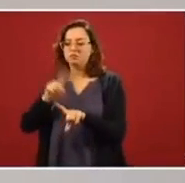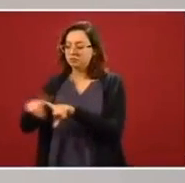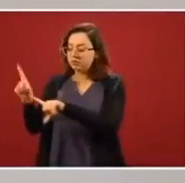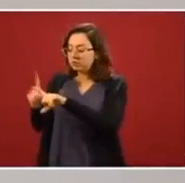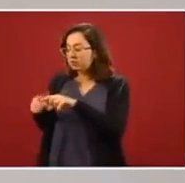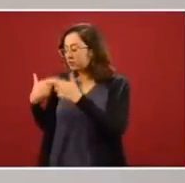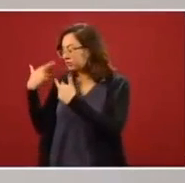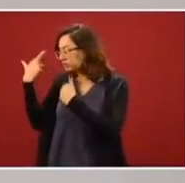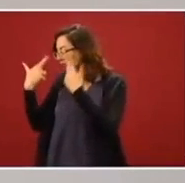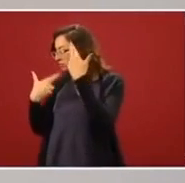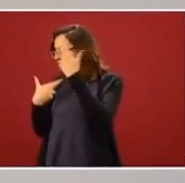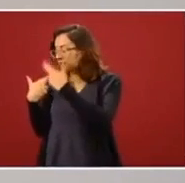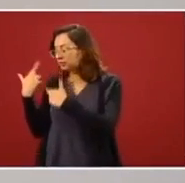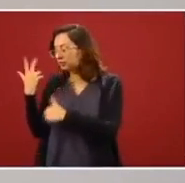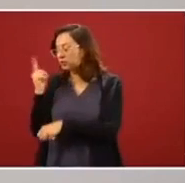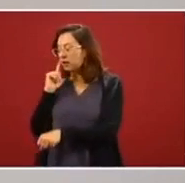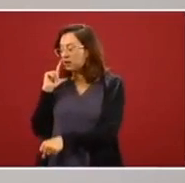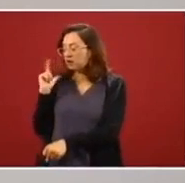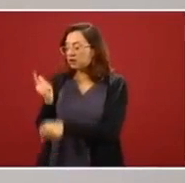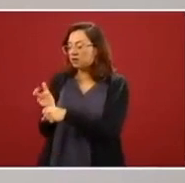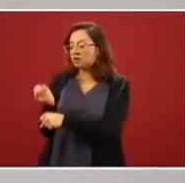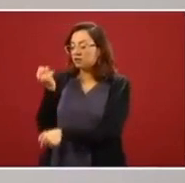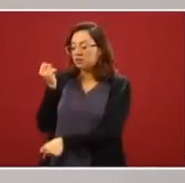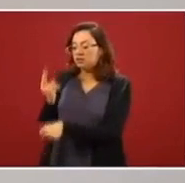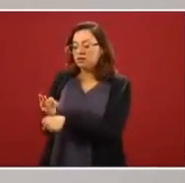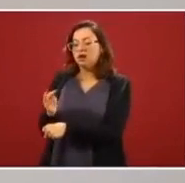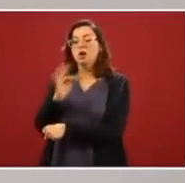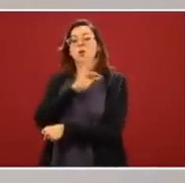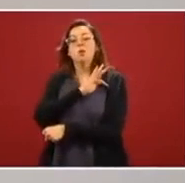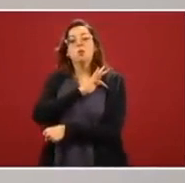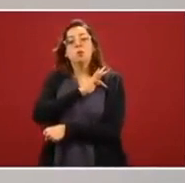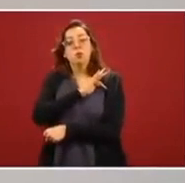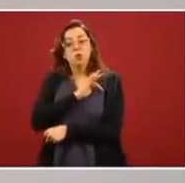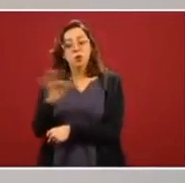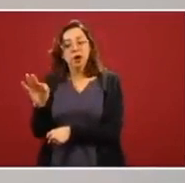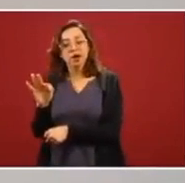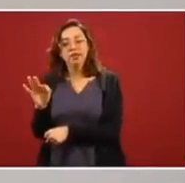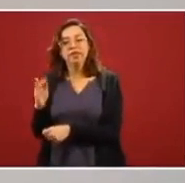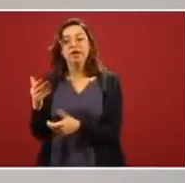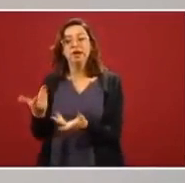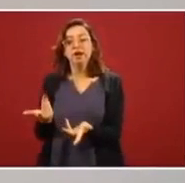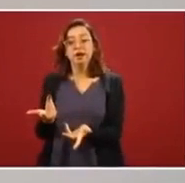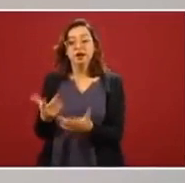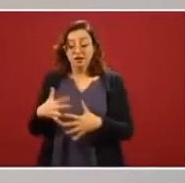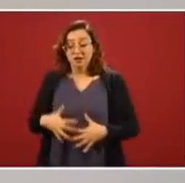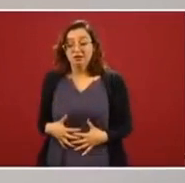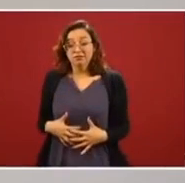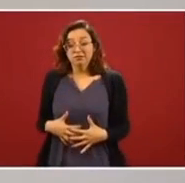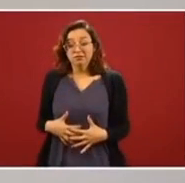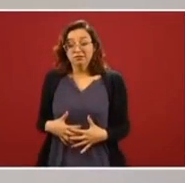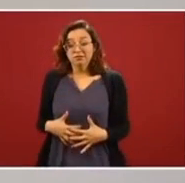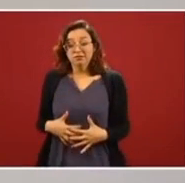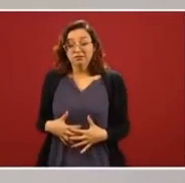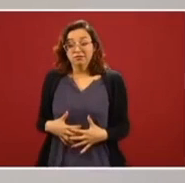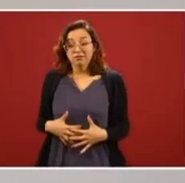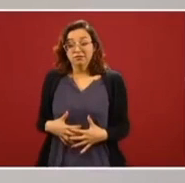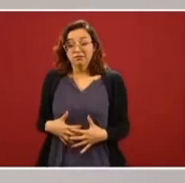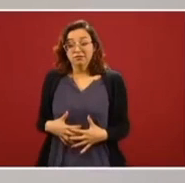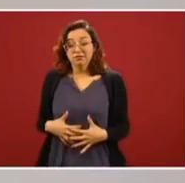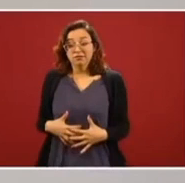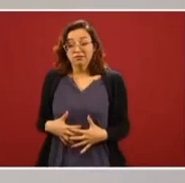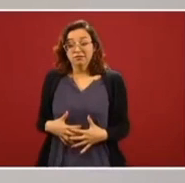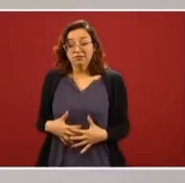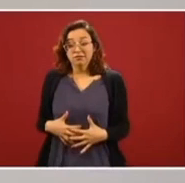ahí, requieren una detección y se puede hacer una detección desde antes de su nacimiento. and they could